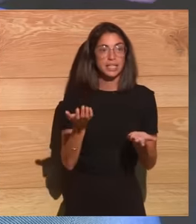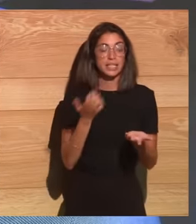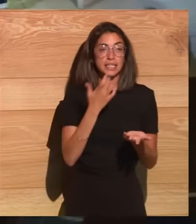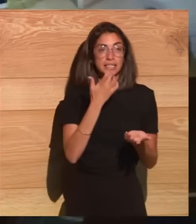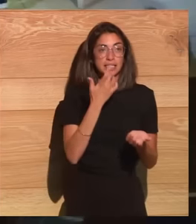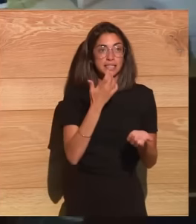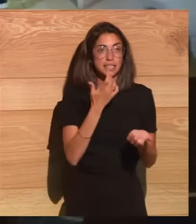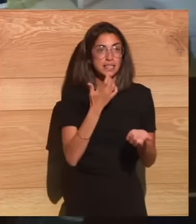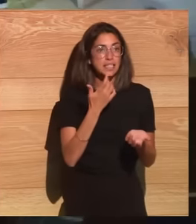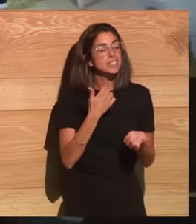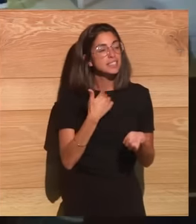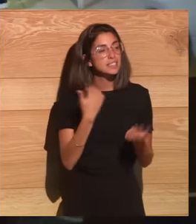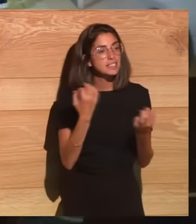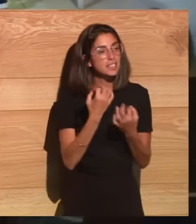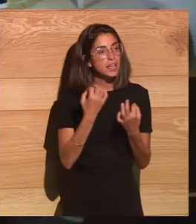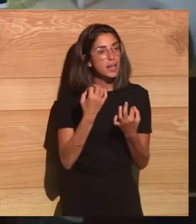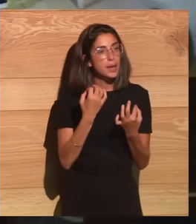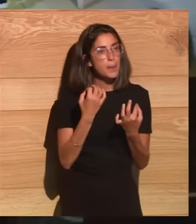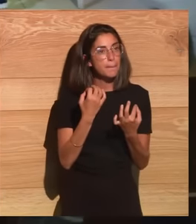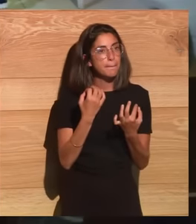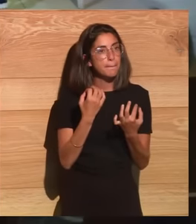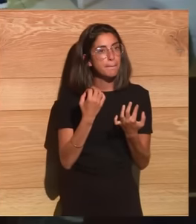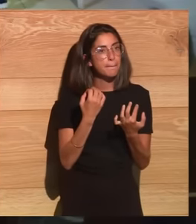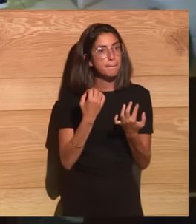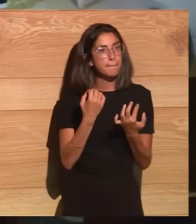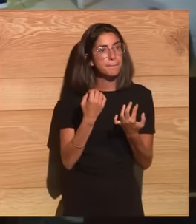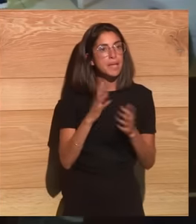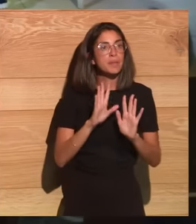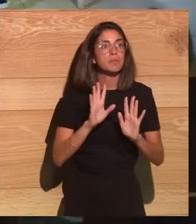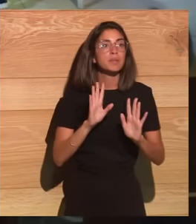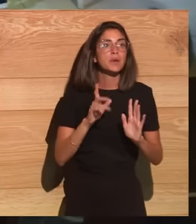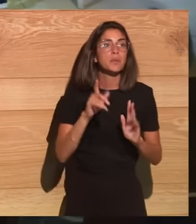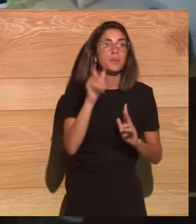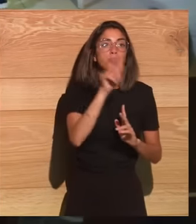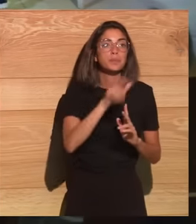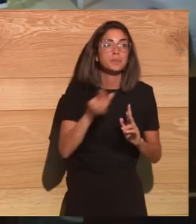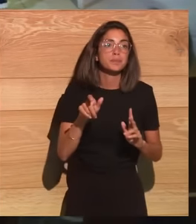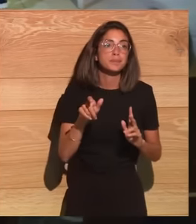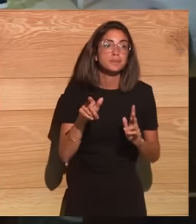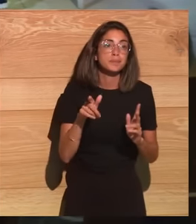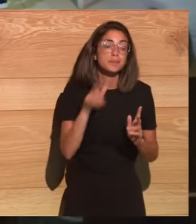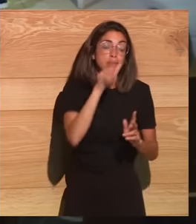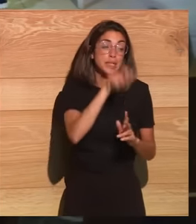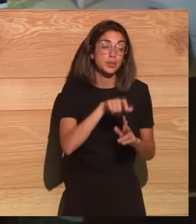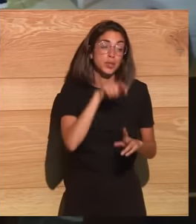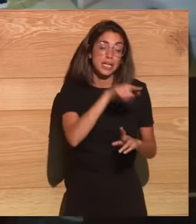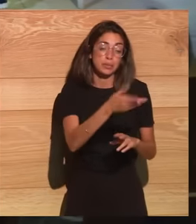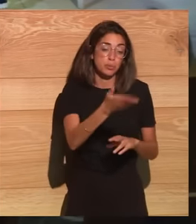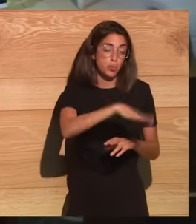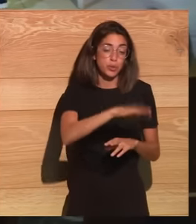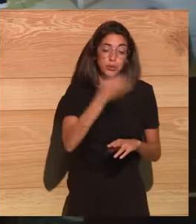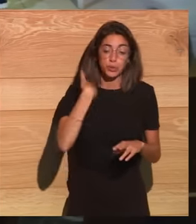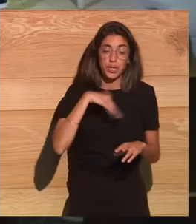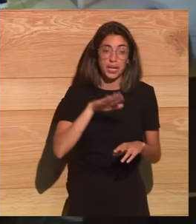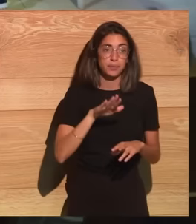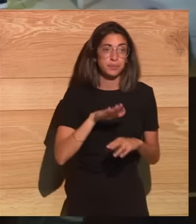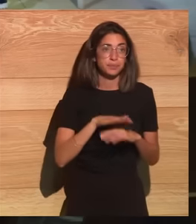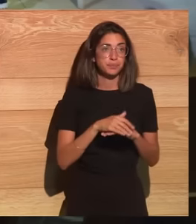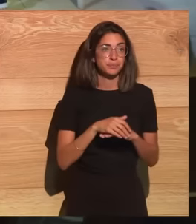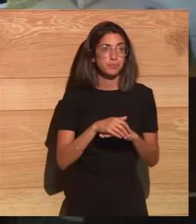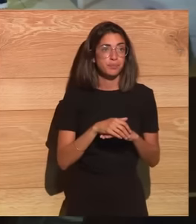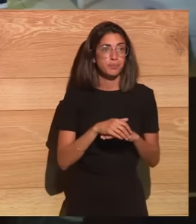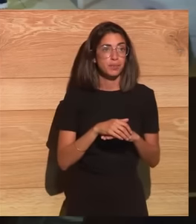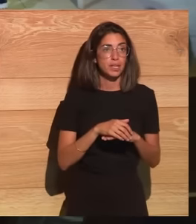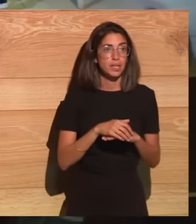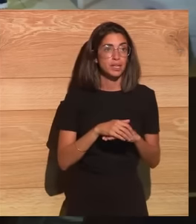¿no? De todas maneras, perdonadme. Es que ese hombre murió ya, Juan, no te puedo ayudar. Lo de Umberto Eco, poner todos